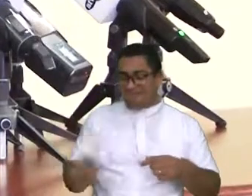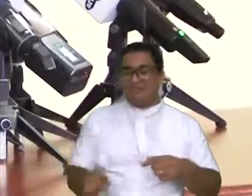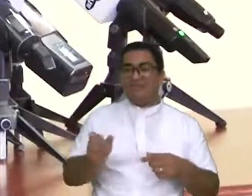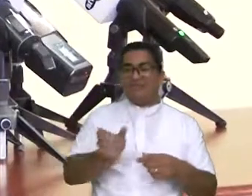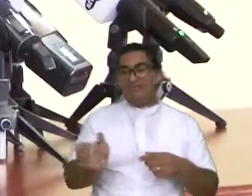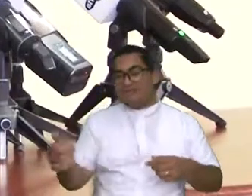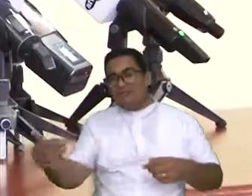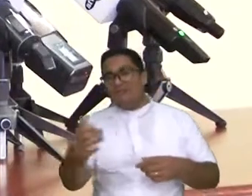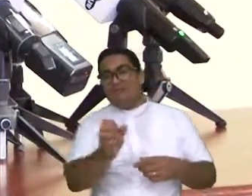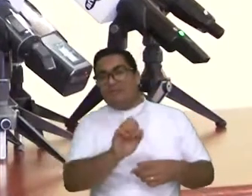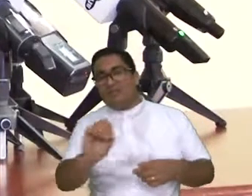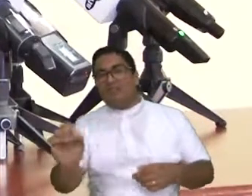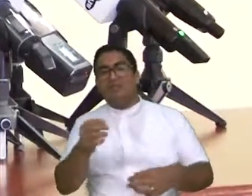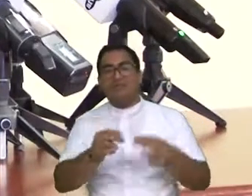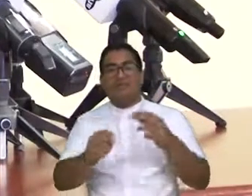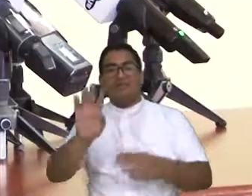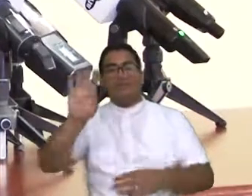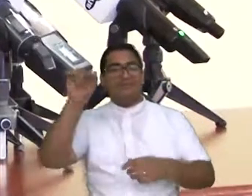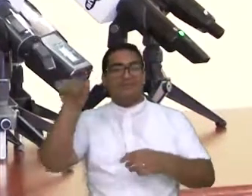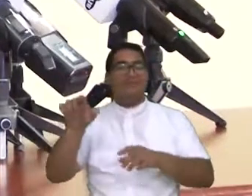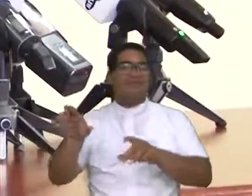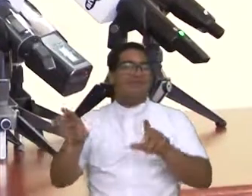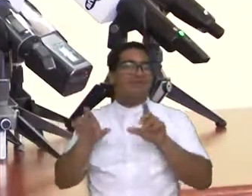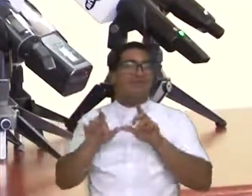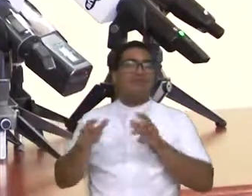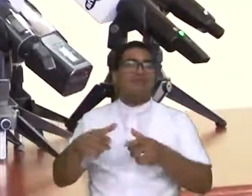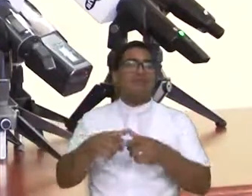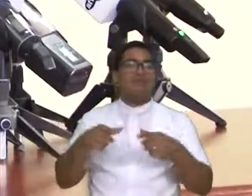andén 4, grupo G, Managua.